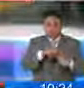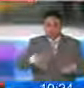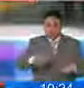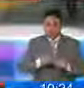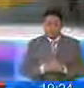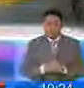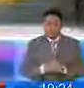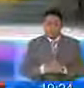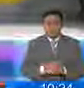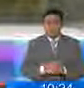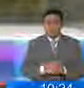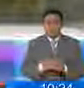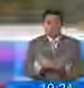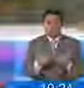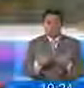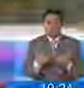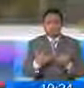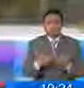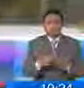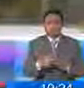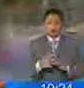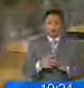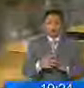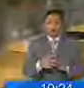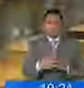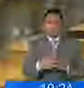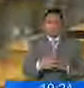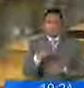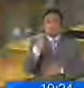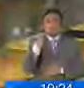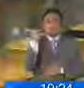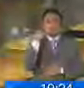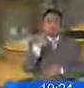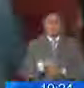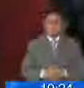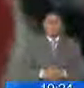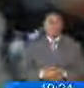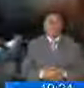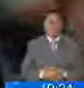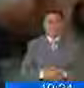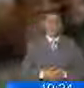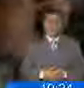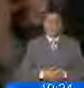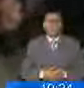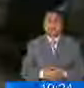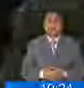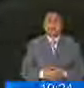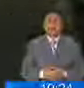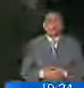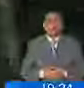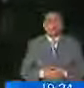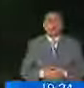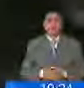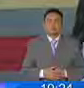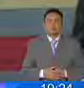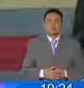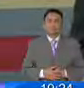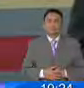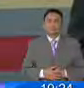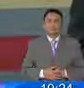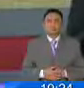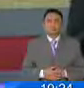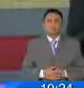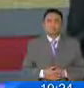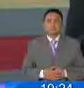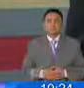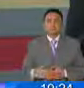en vigencia la tarifa anterior, es decir, $2. En Quito informó Andrea Urbiz. El